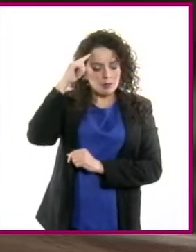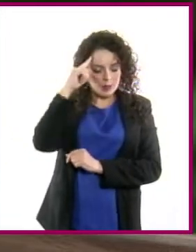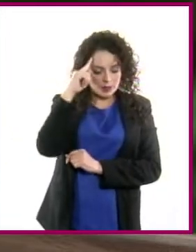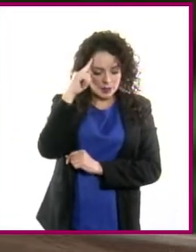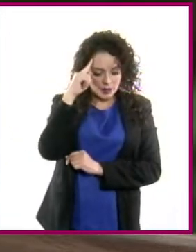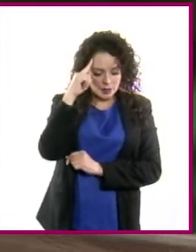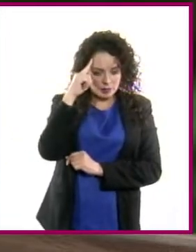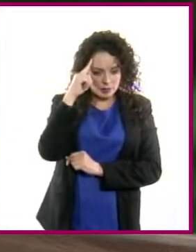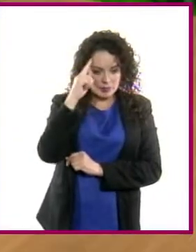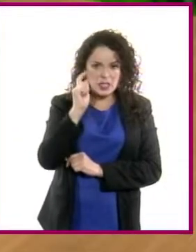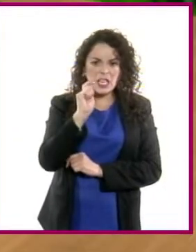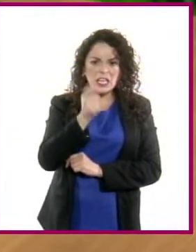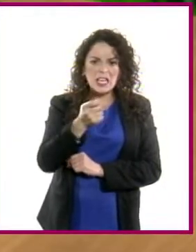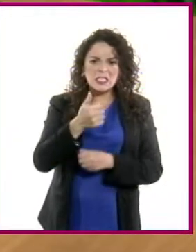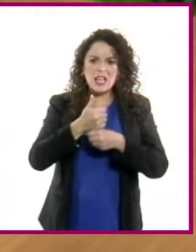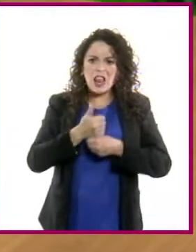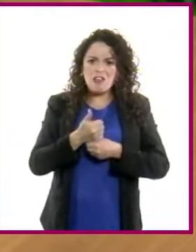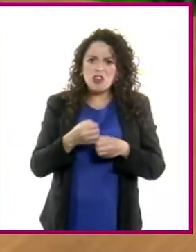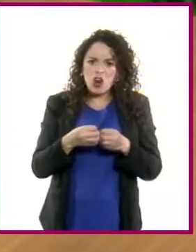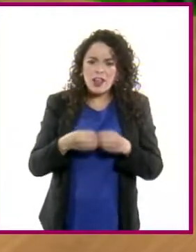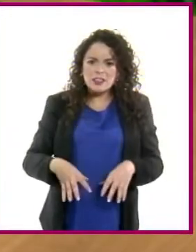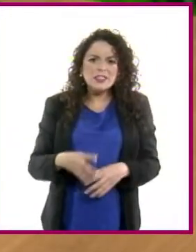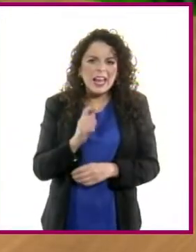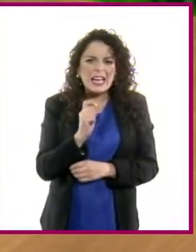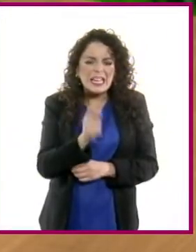¿Qué es la violencia?